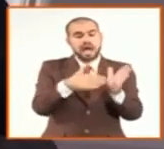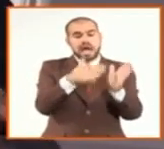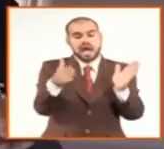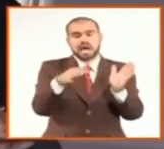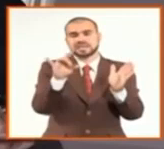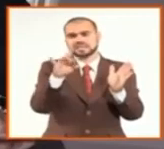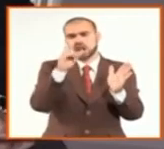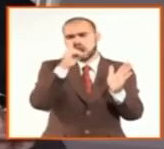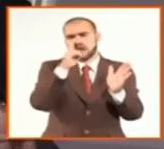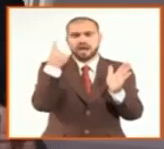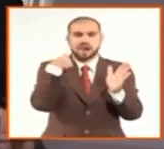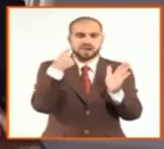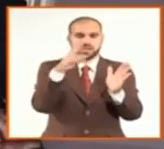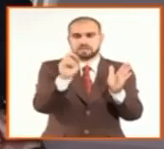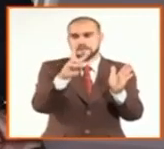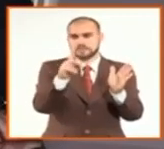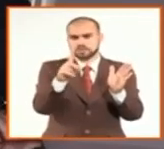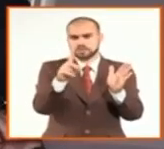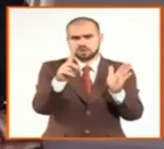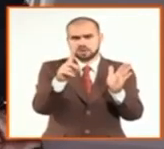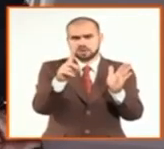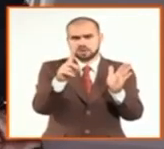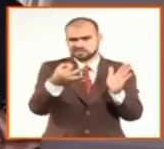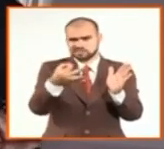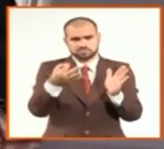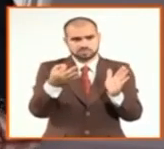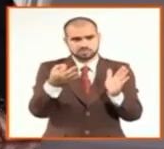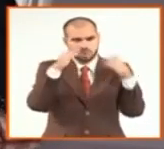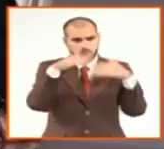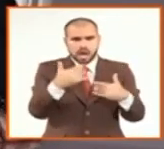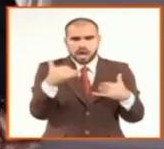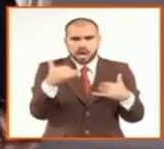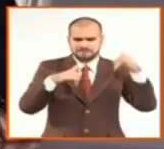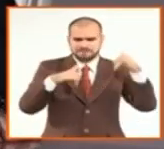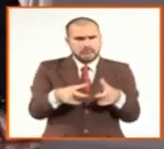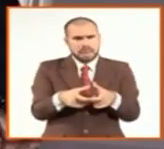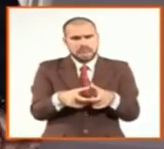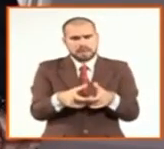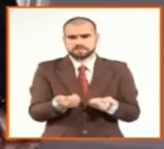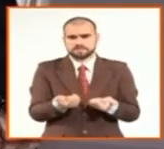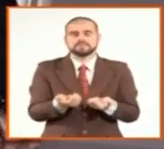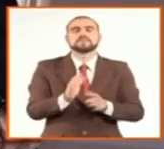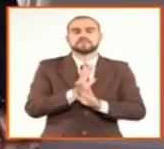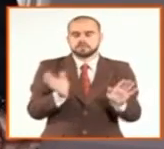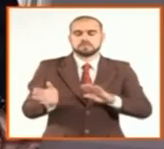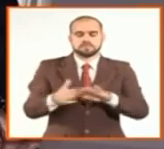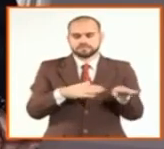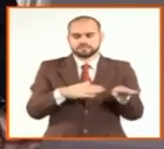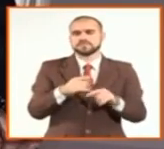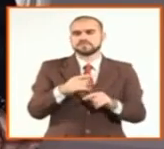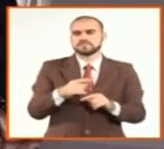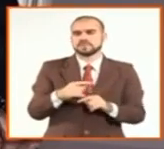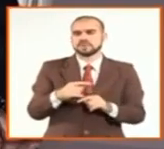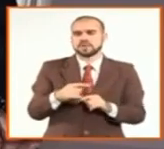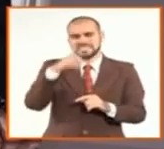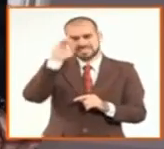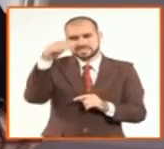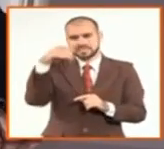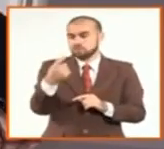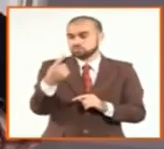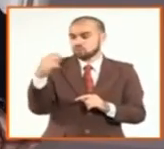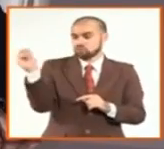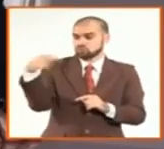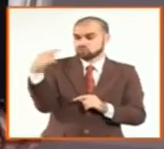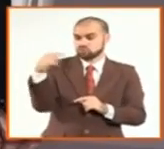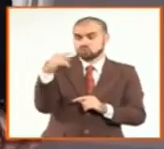prácticamente los números no cuentan. Entonces, las remesas evidentemente adquirieron una importancia más